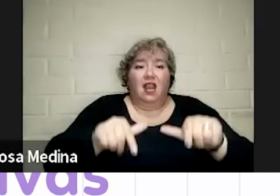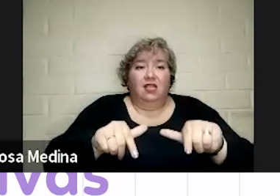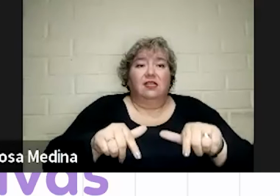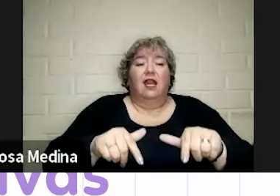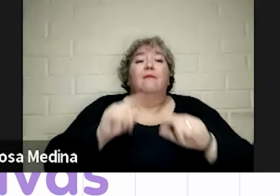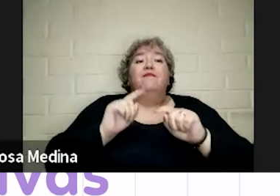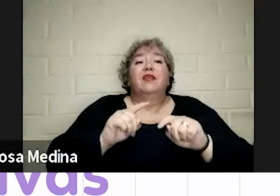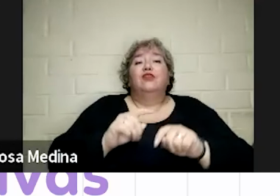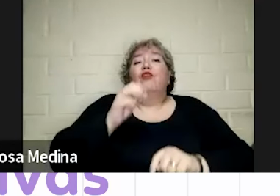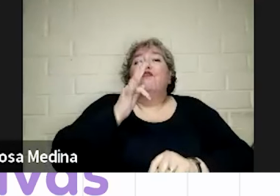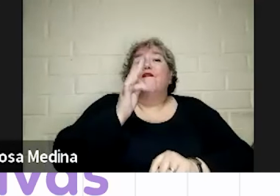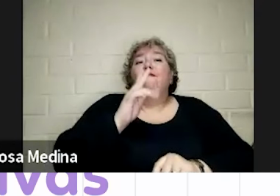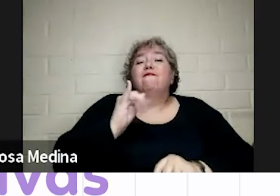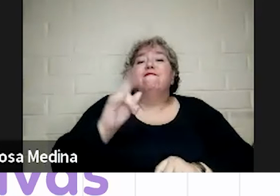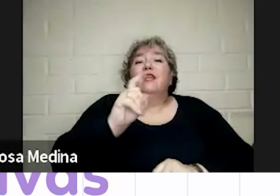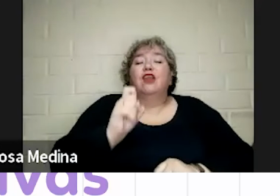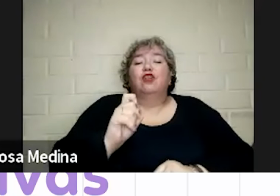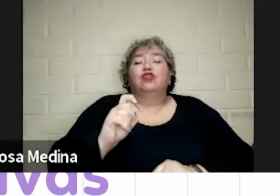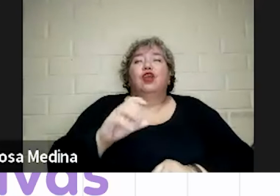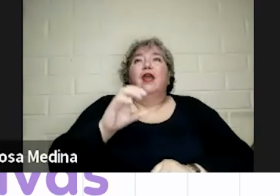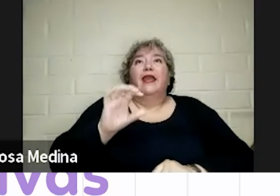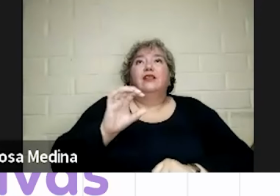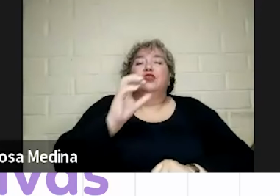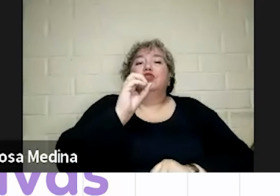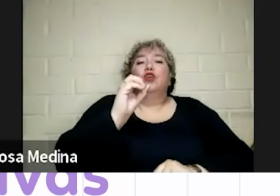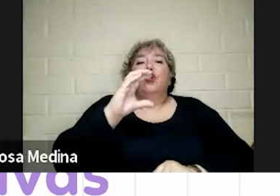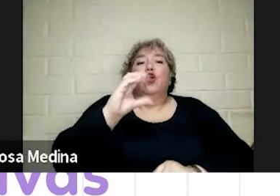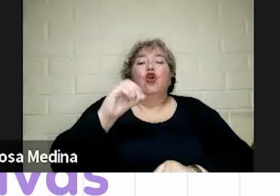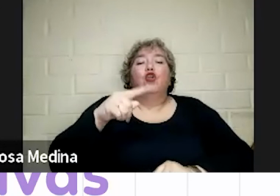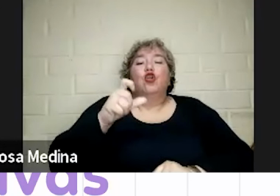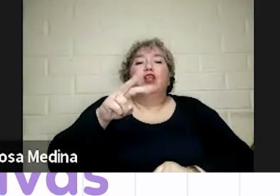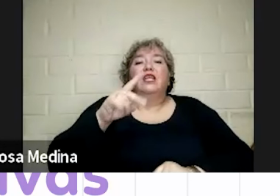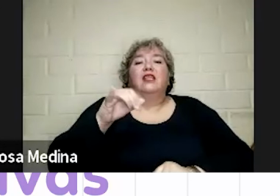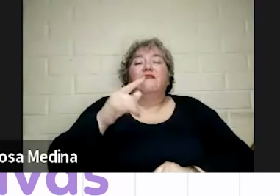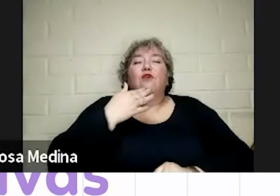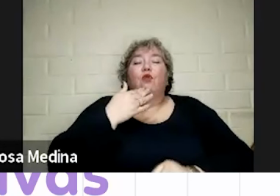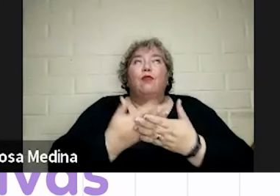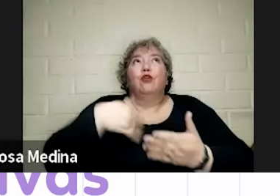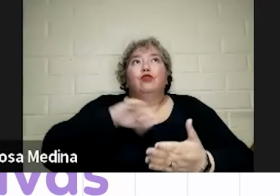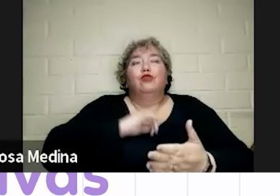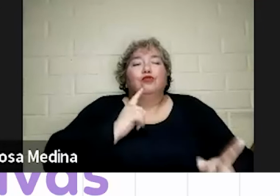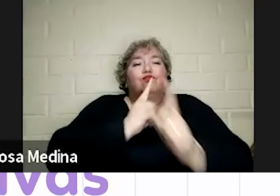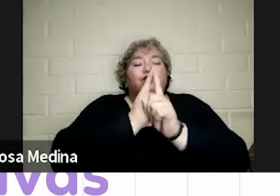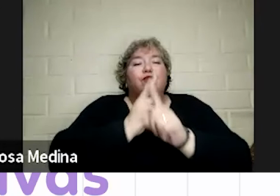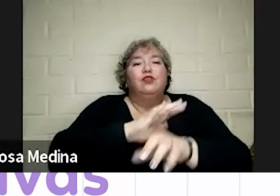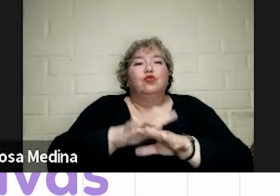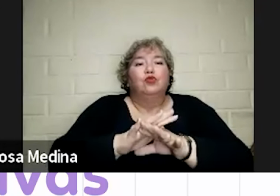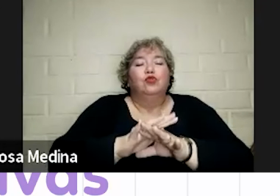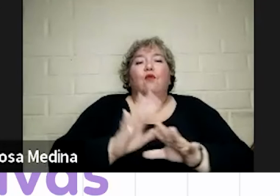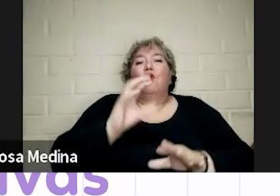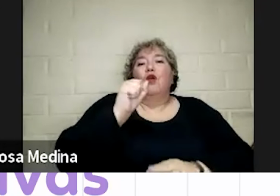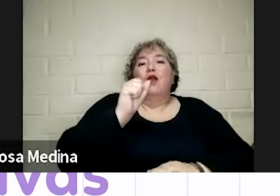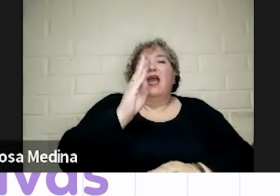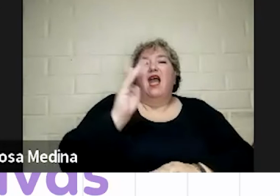fríos son de orden cognitivo y son los que utilizamos cuando nos enfrentamos a situaciones más bien abstractas, ya que no son